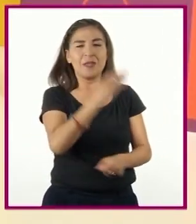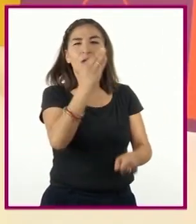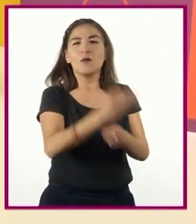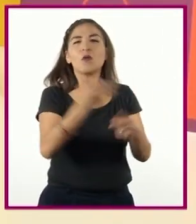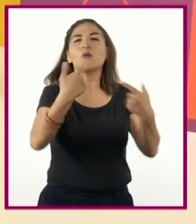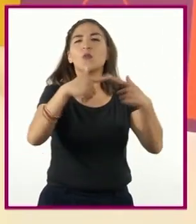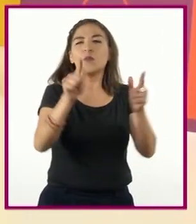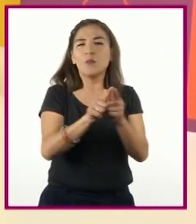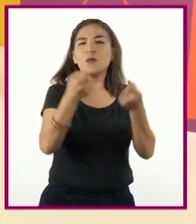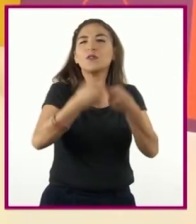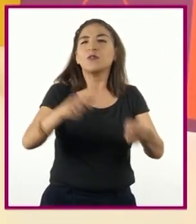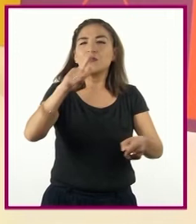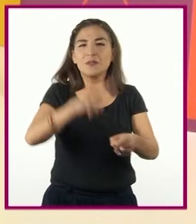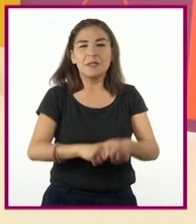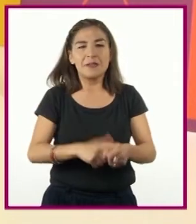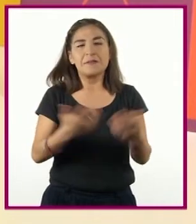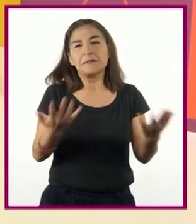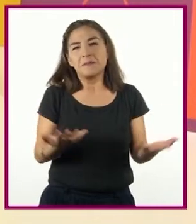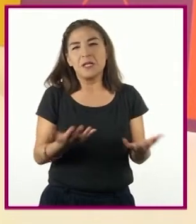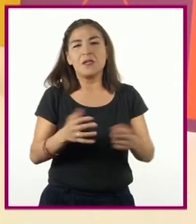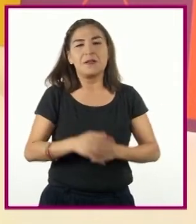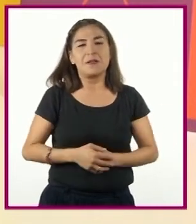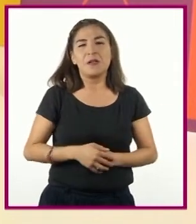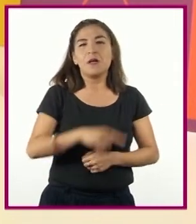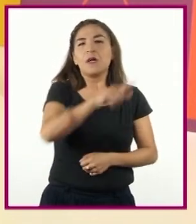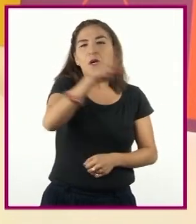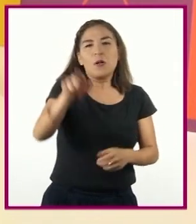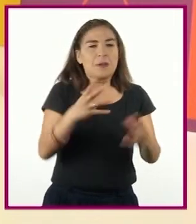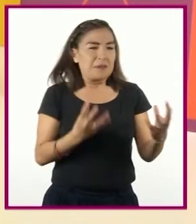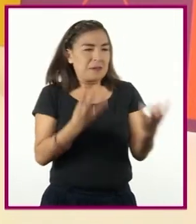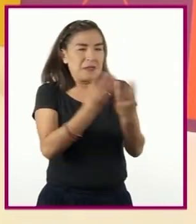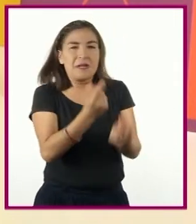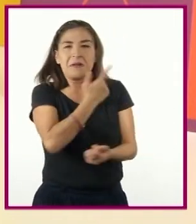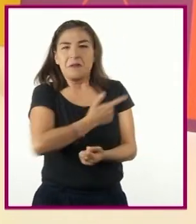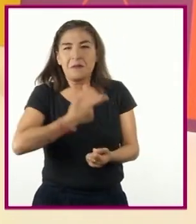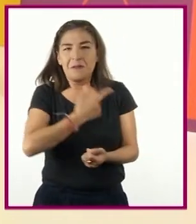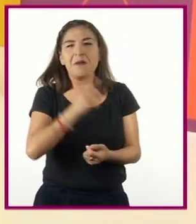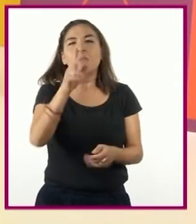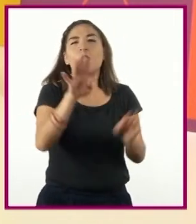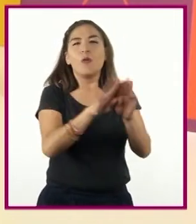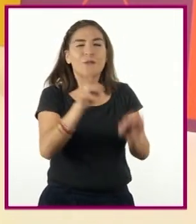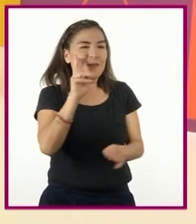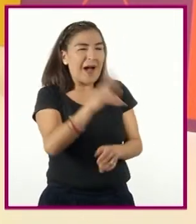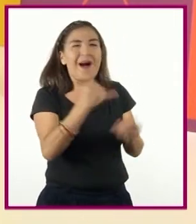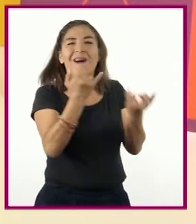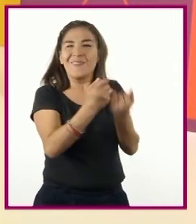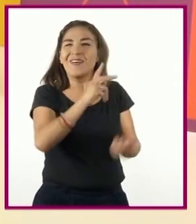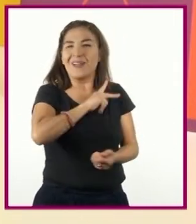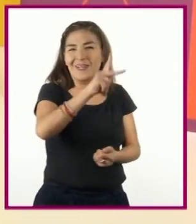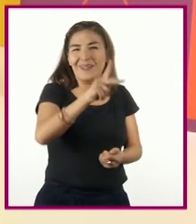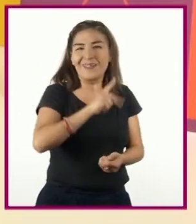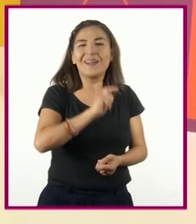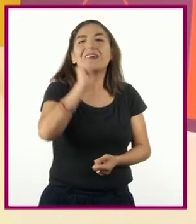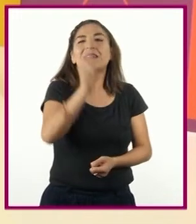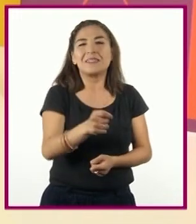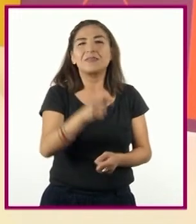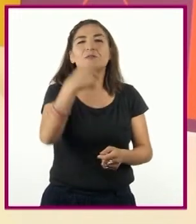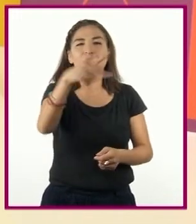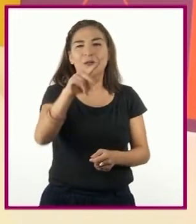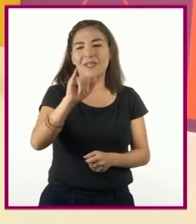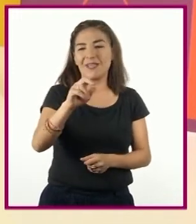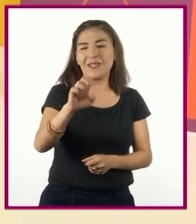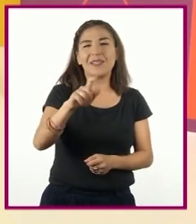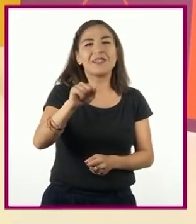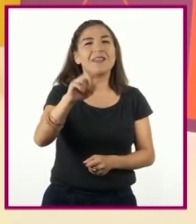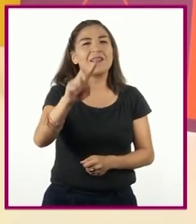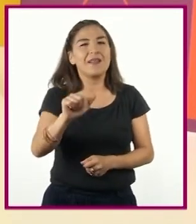diversos grupos sociales, ya sean sus grupos de pertenencia o con los que se identifican, influyen en su identidad, ya sea